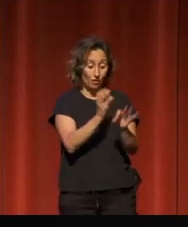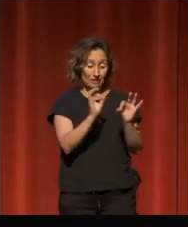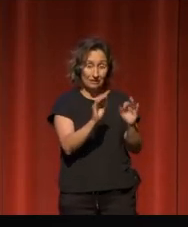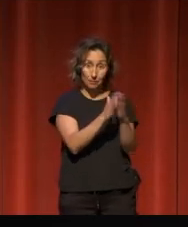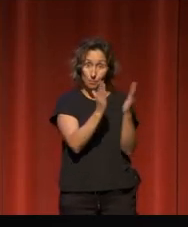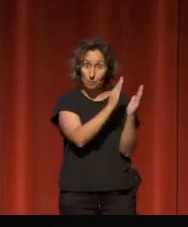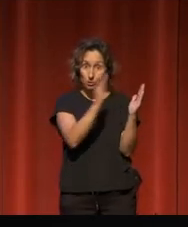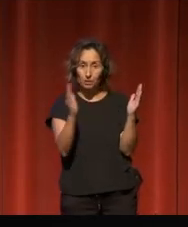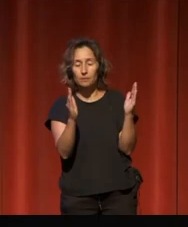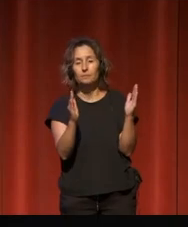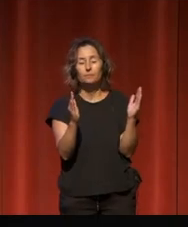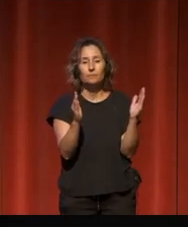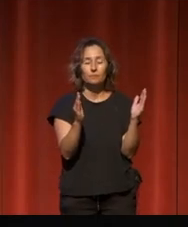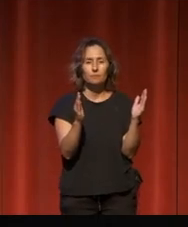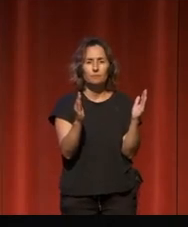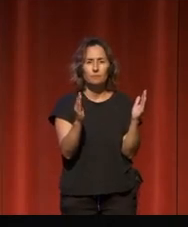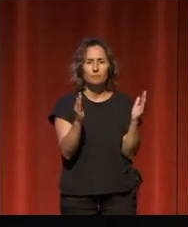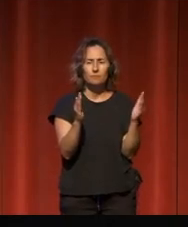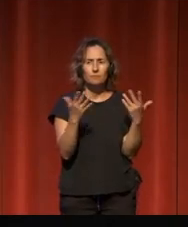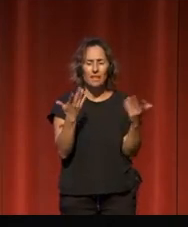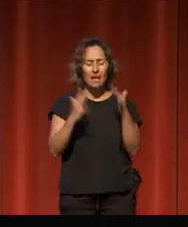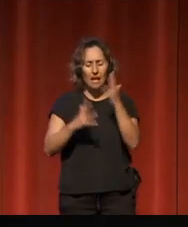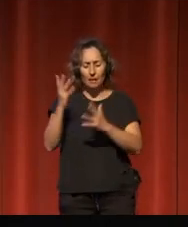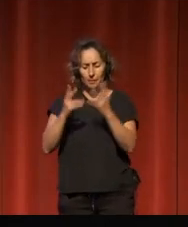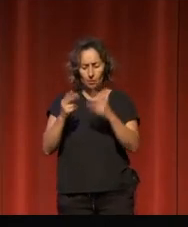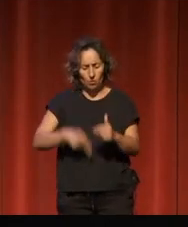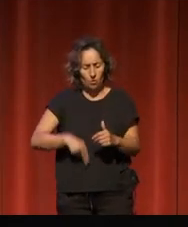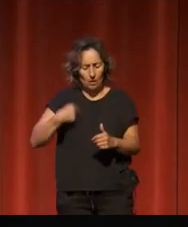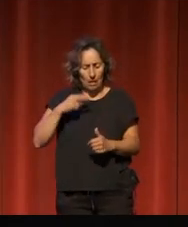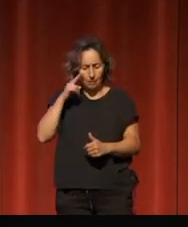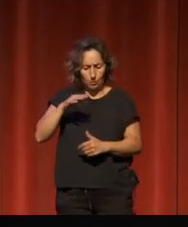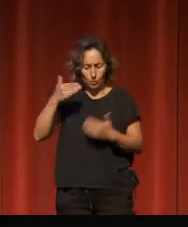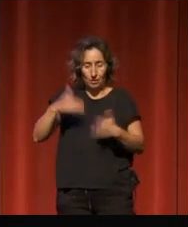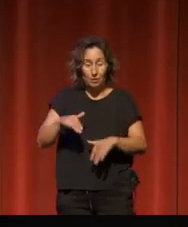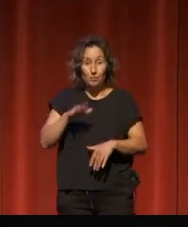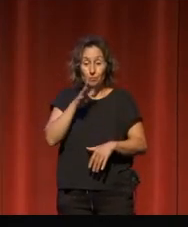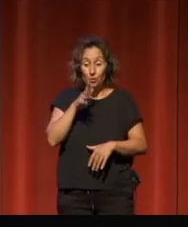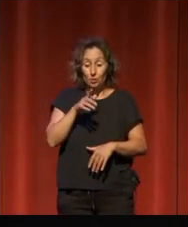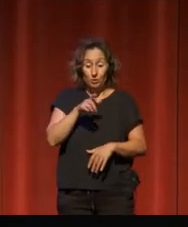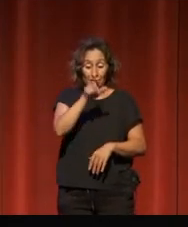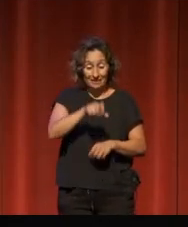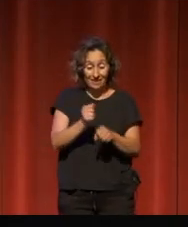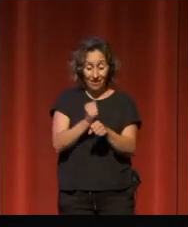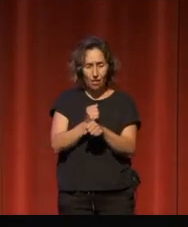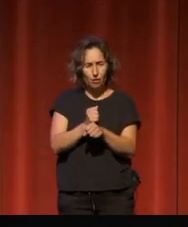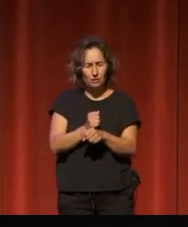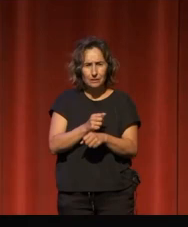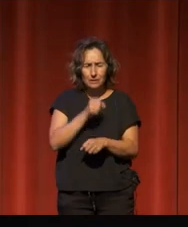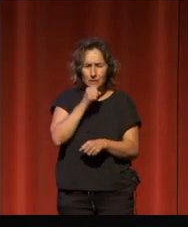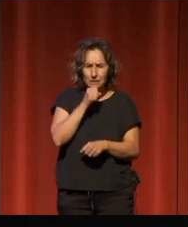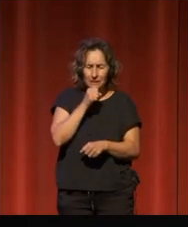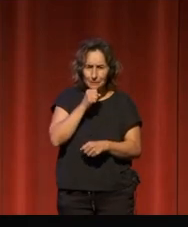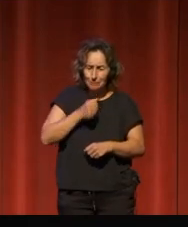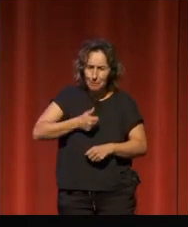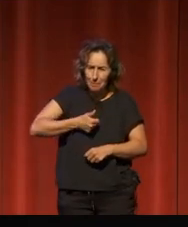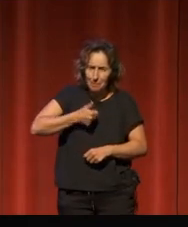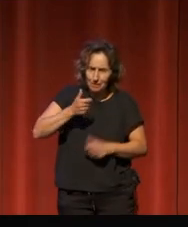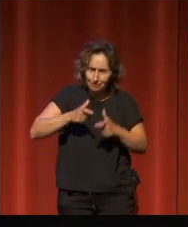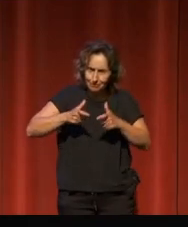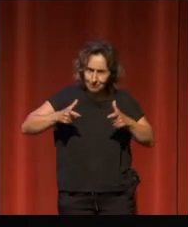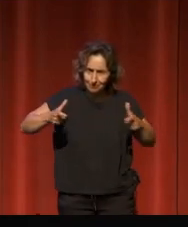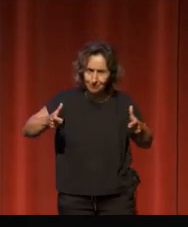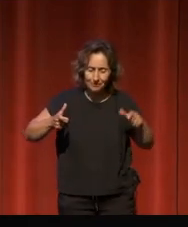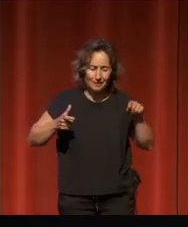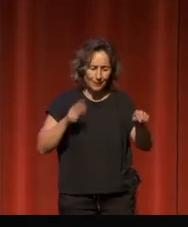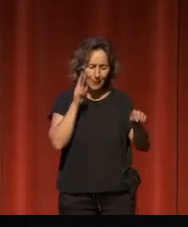a además de constatar algo que ocurre en la administración general que es el envejecimiento de la plantilla hemos encontrado lo que también vemos en el día a día